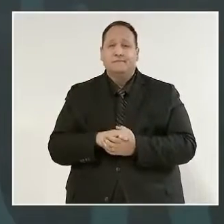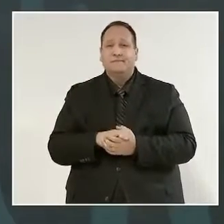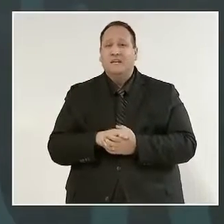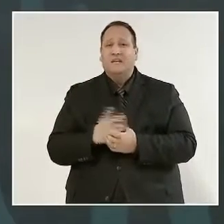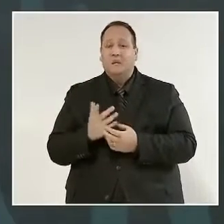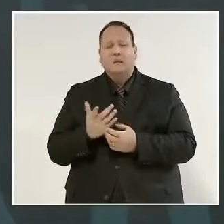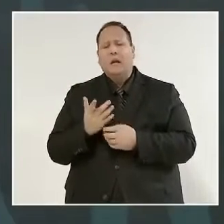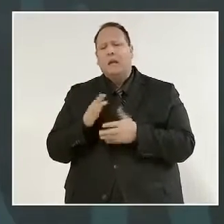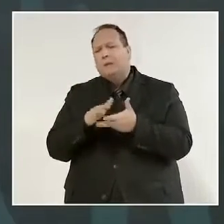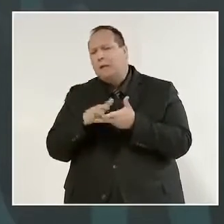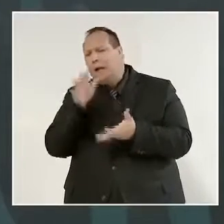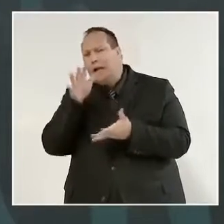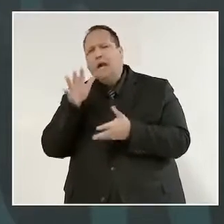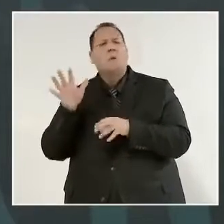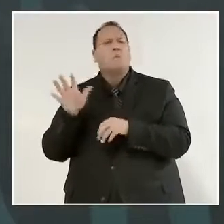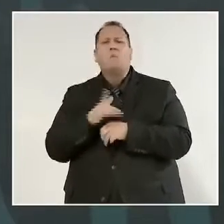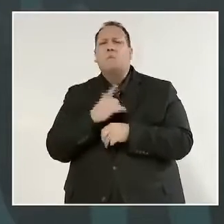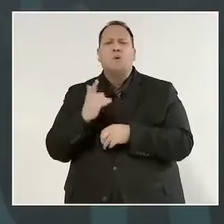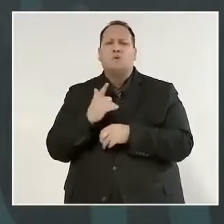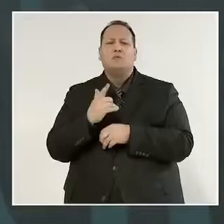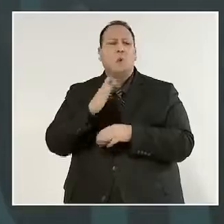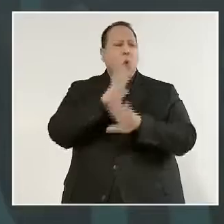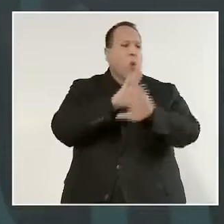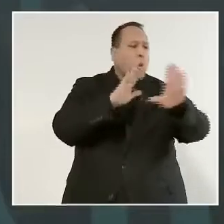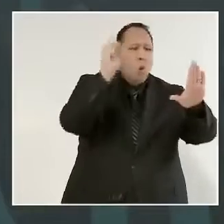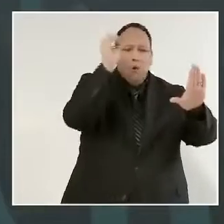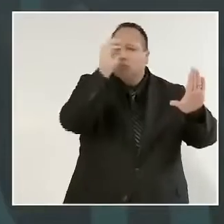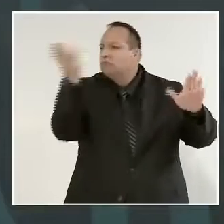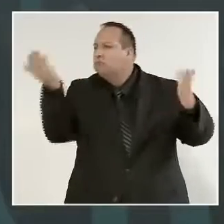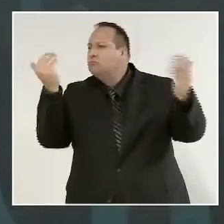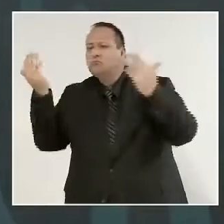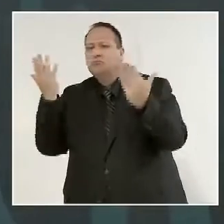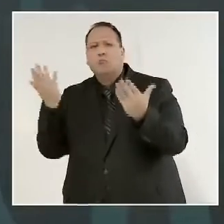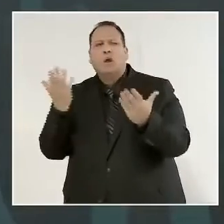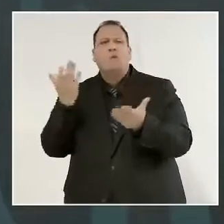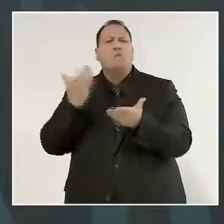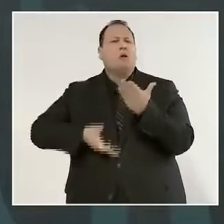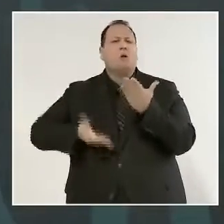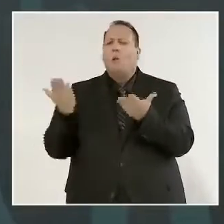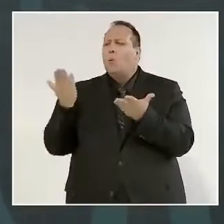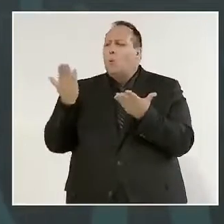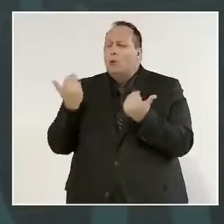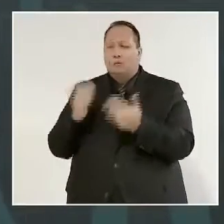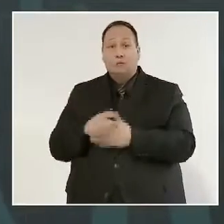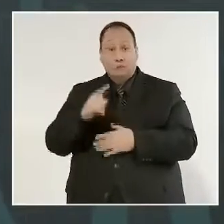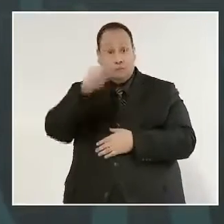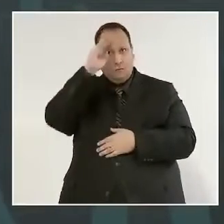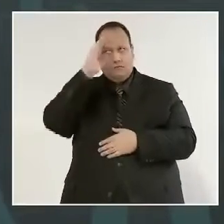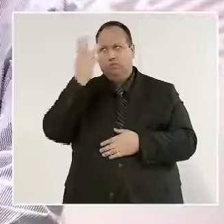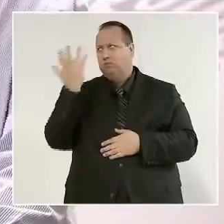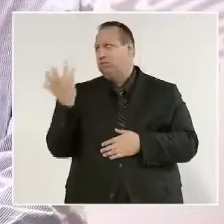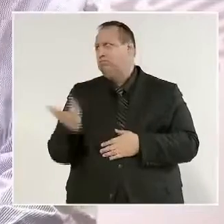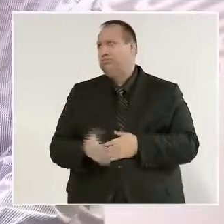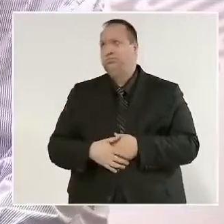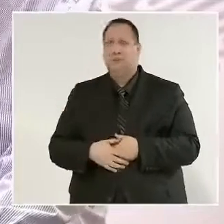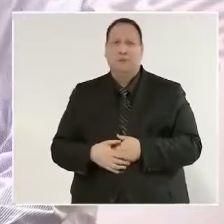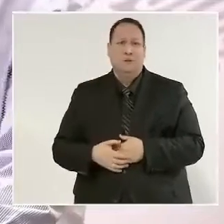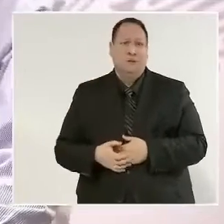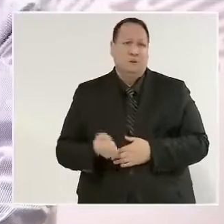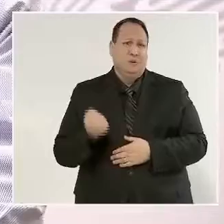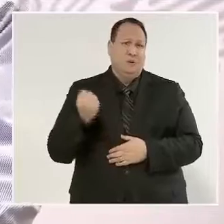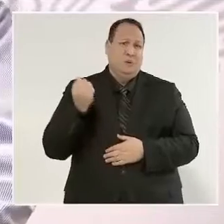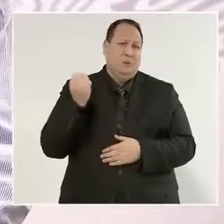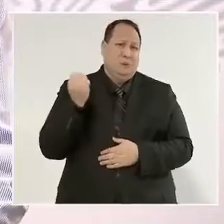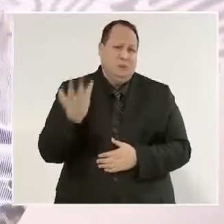en buena medida por la falta de democracia. Imagínense cuánto sacrificio